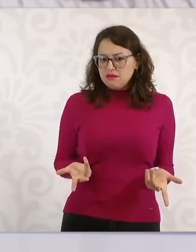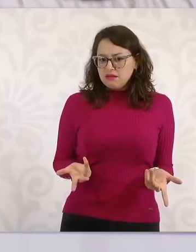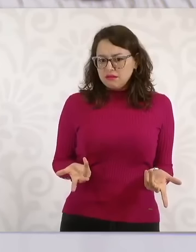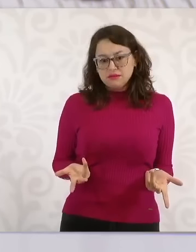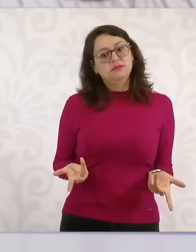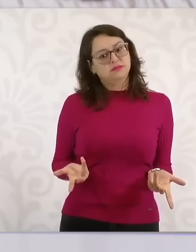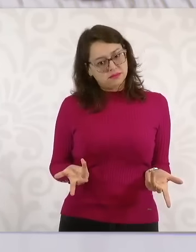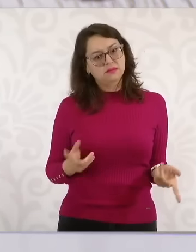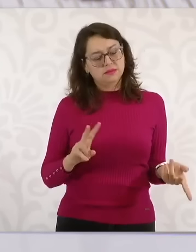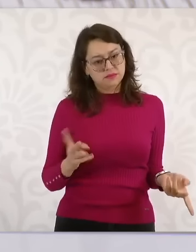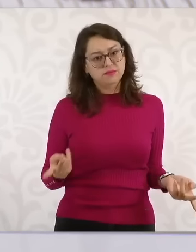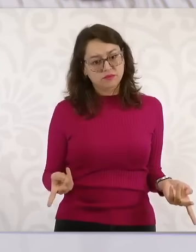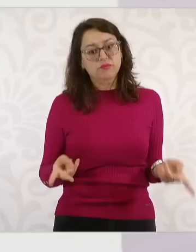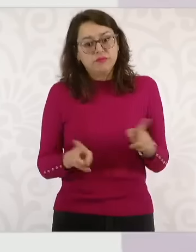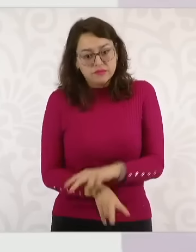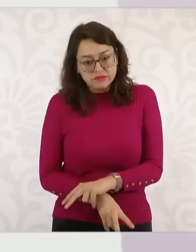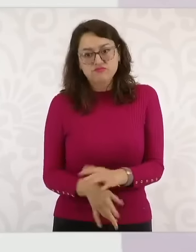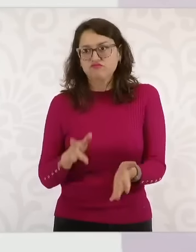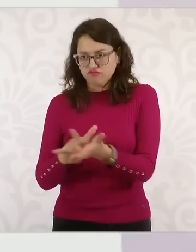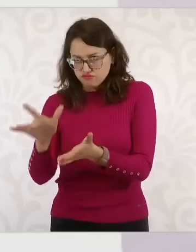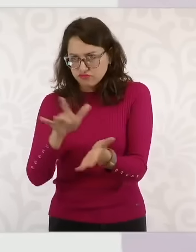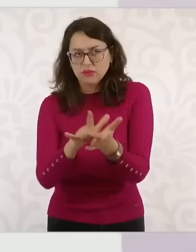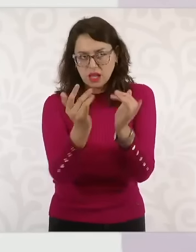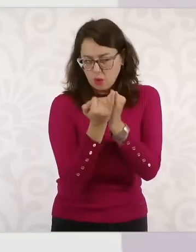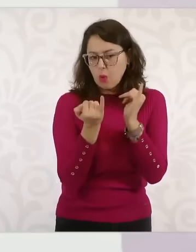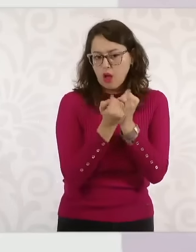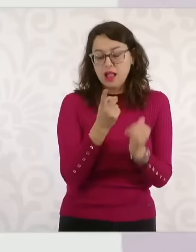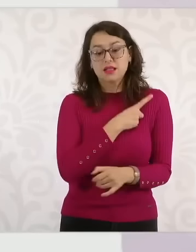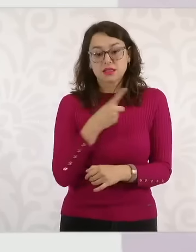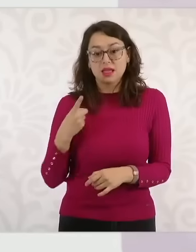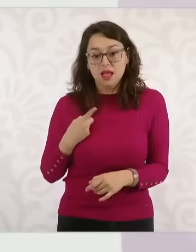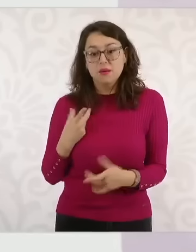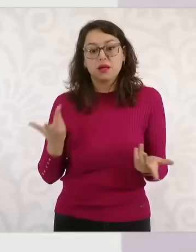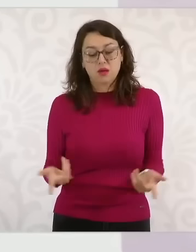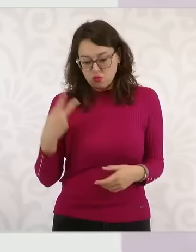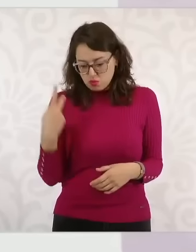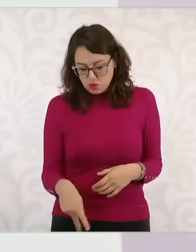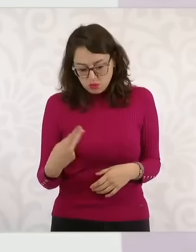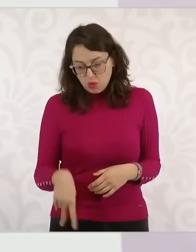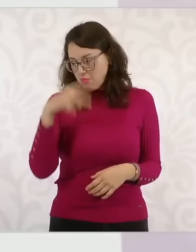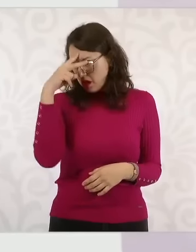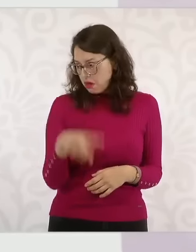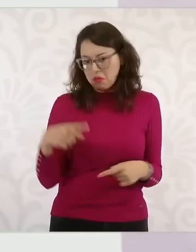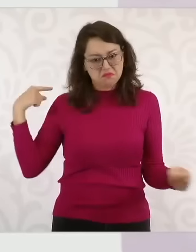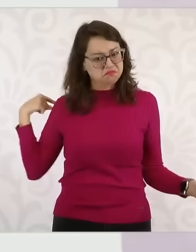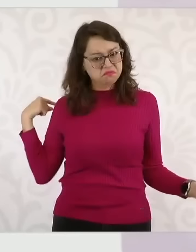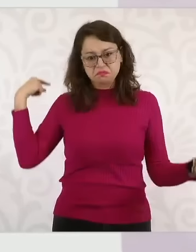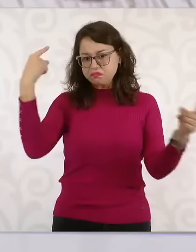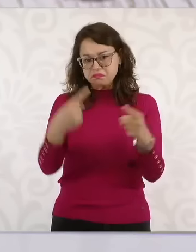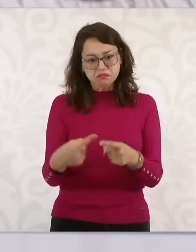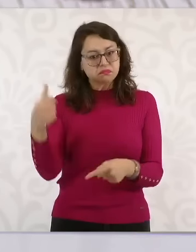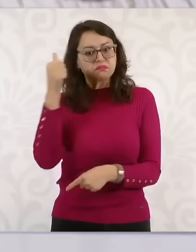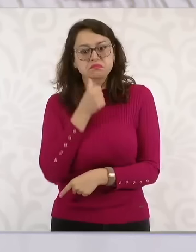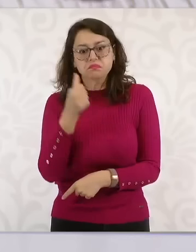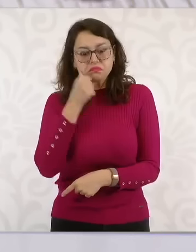Entonces, en efecto, tiene razón, es un asunto que tiene que ver con la política exterior de México y por